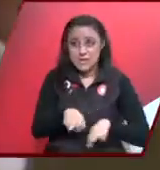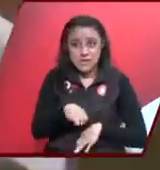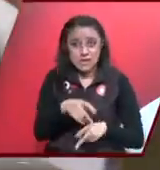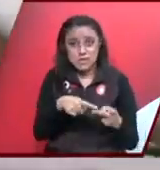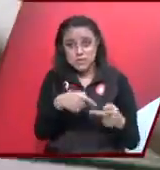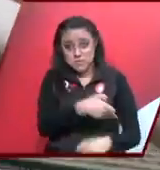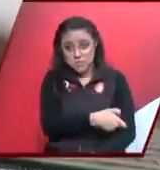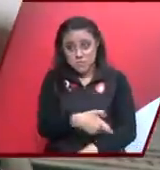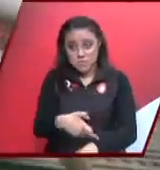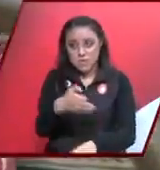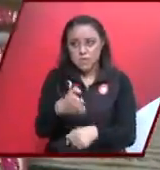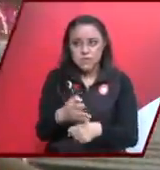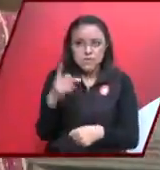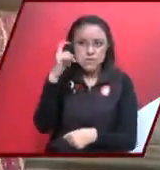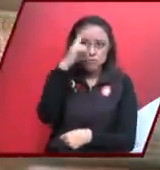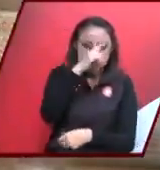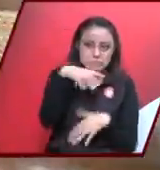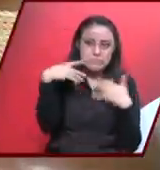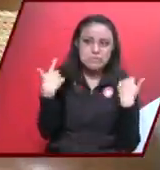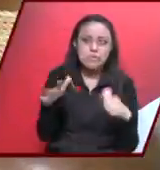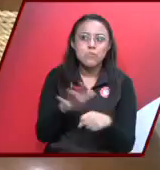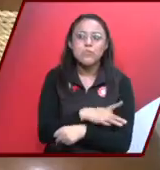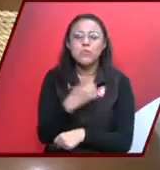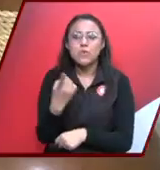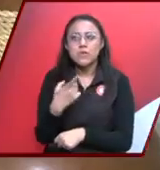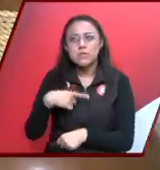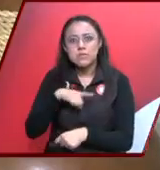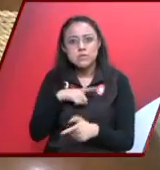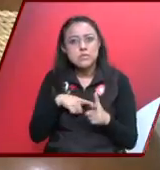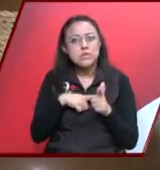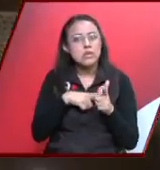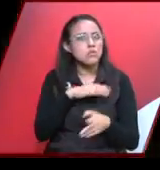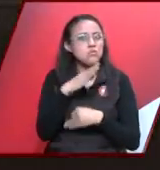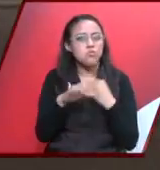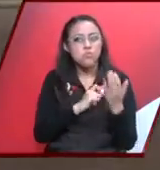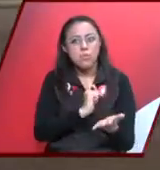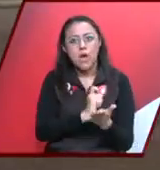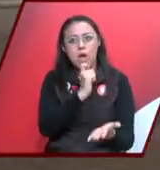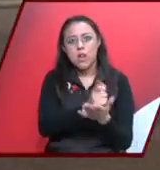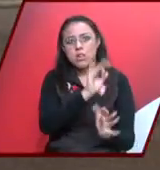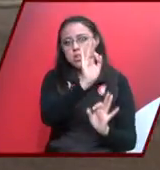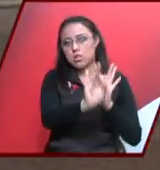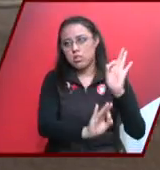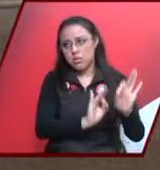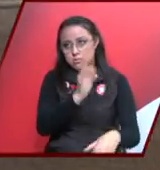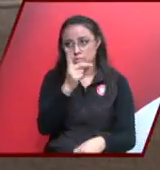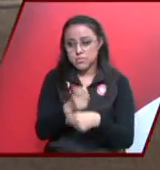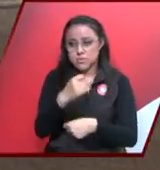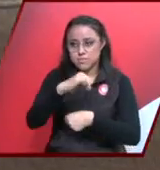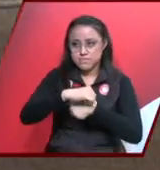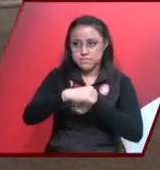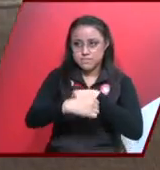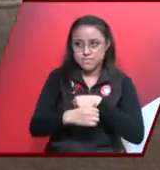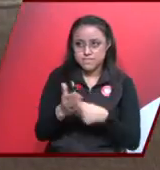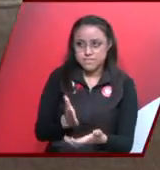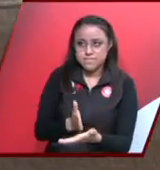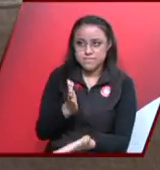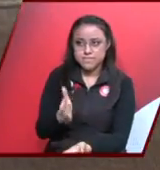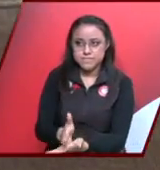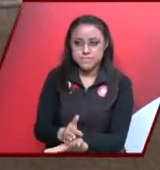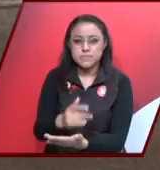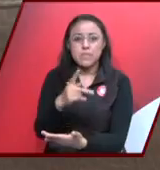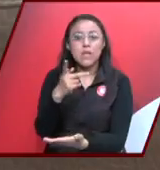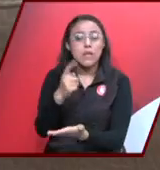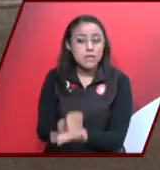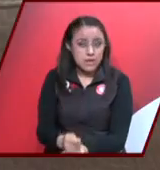y su familia se las ven cada vez más duro, pues deben seguir costeando todo el tratamiento. Desde la primera cirugía yo tengo que acudir a